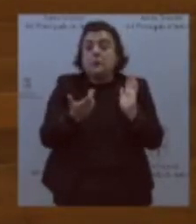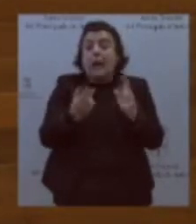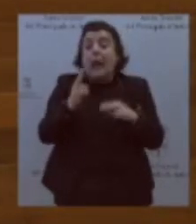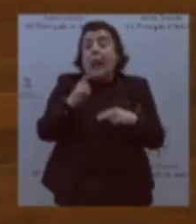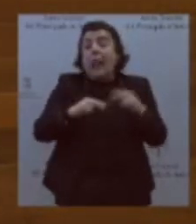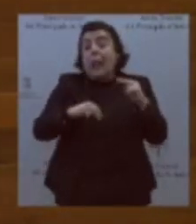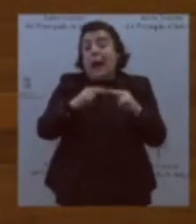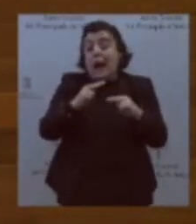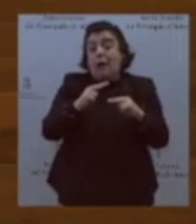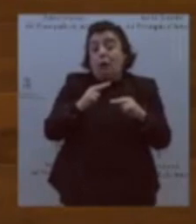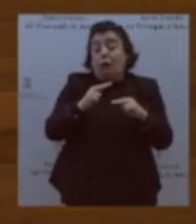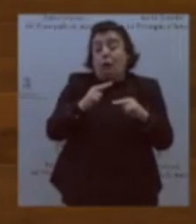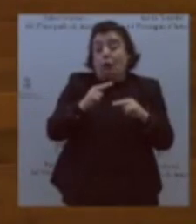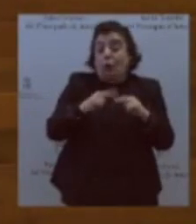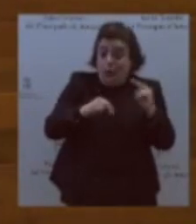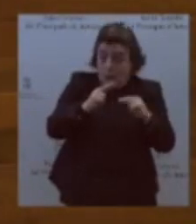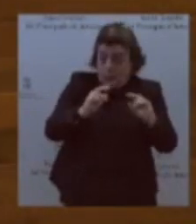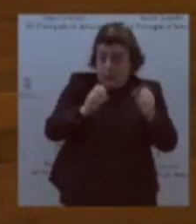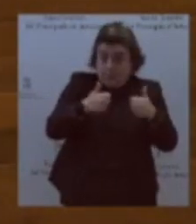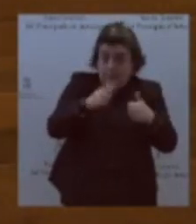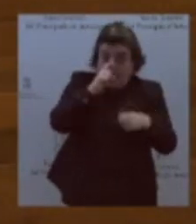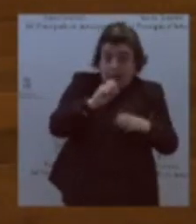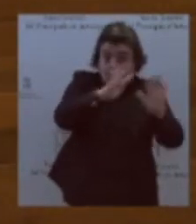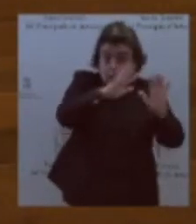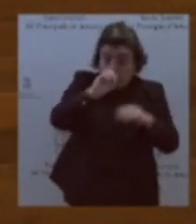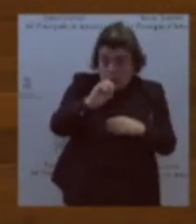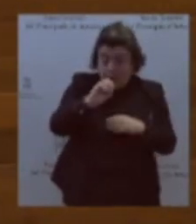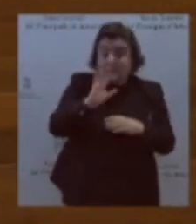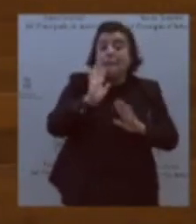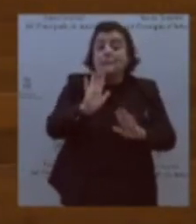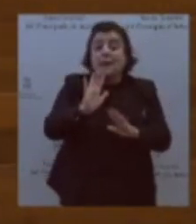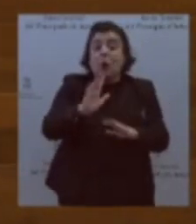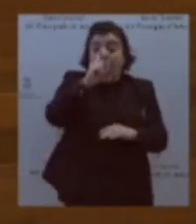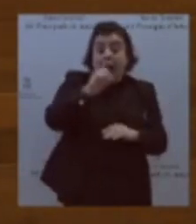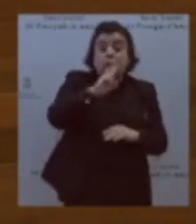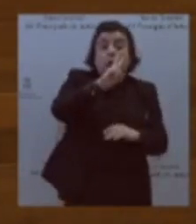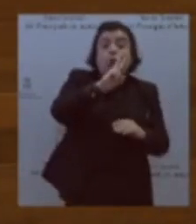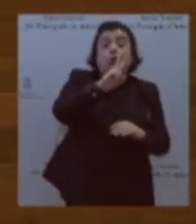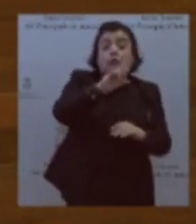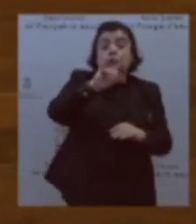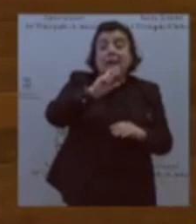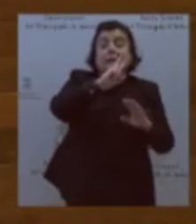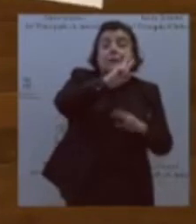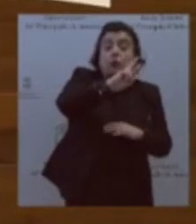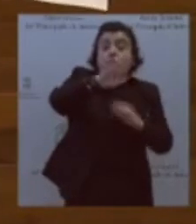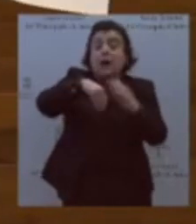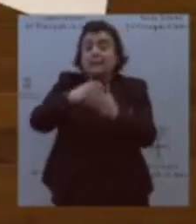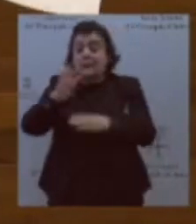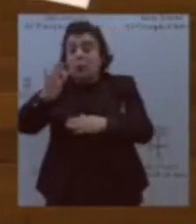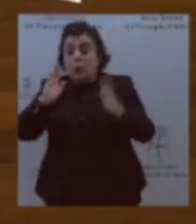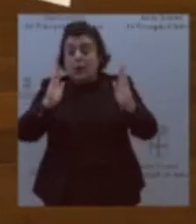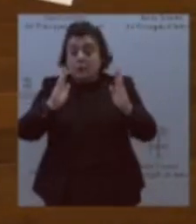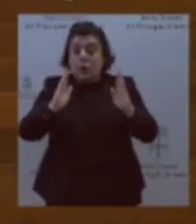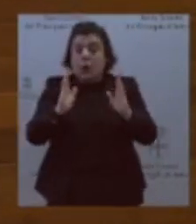hablando desde el año 90, ¿no? Pero entre 2002 y 2004 comienzan a firmarse los primeros convenios que hablaban del año 2006, se